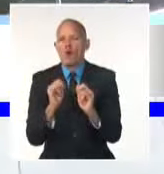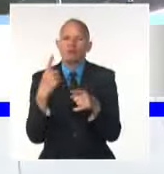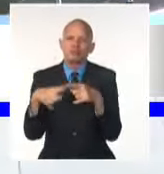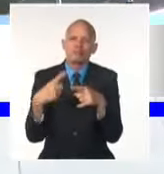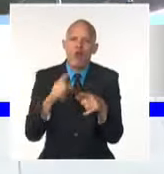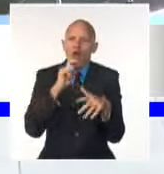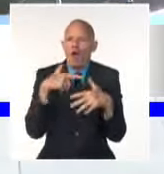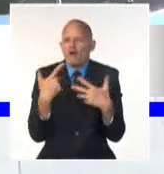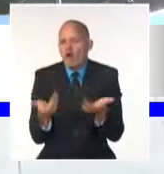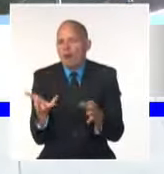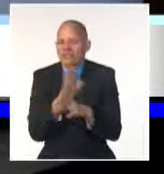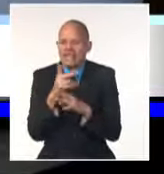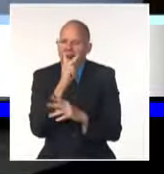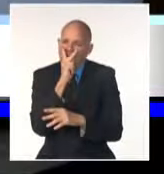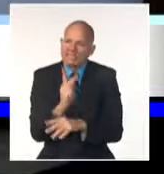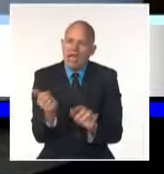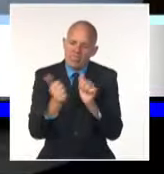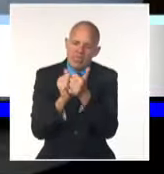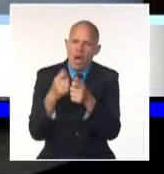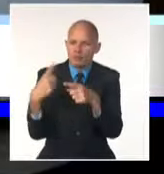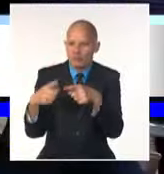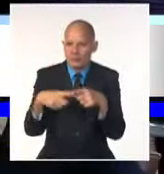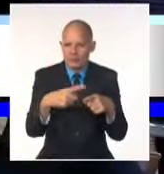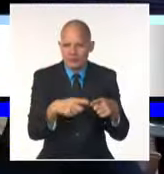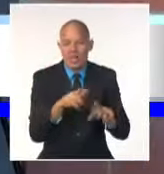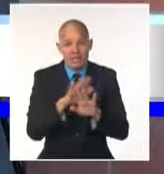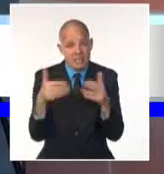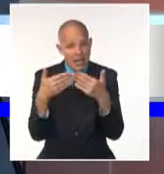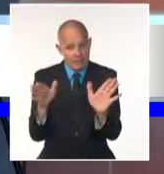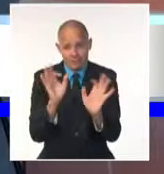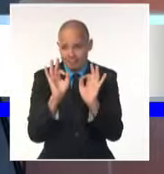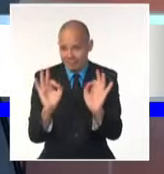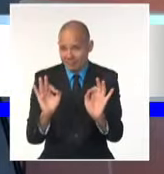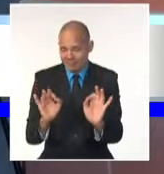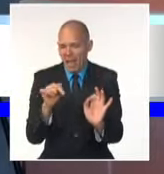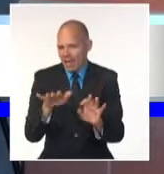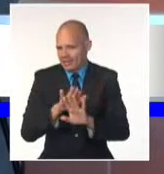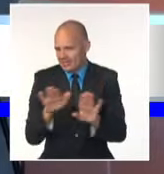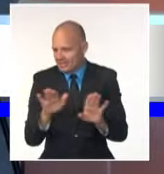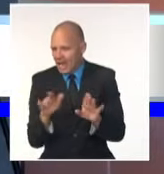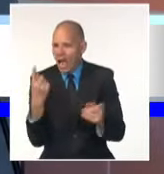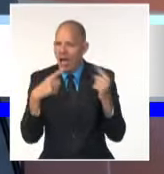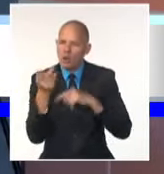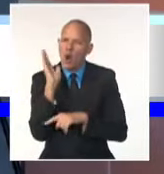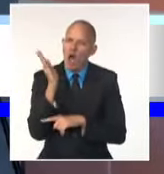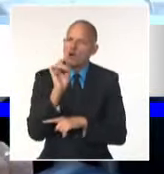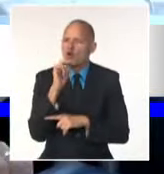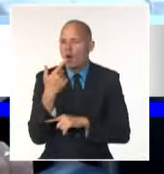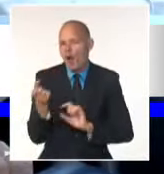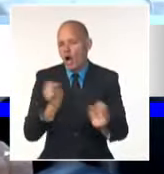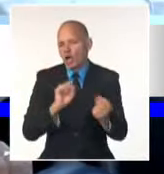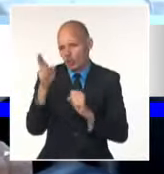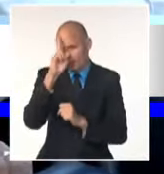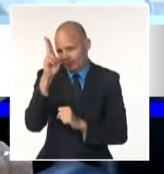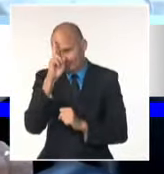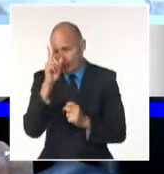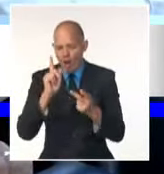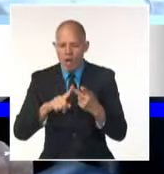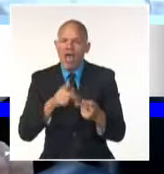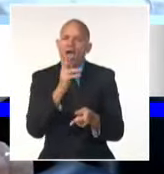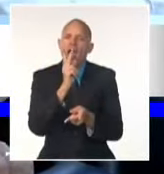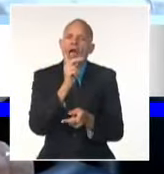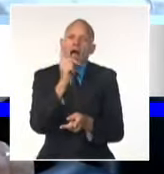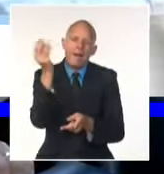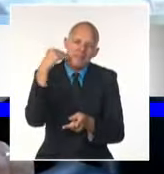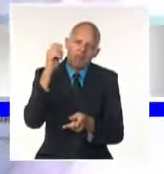esta rama del saber. Luego de la inauguración oficial, se efectuaron los simposios de control médico, educación antidopaje y